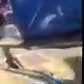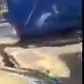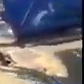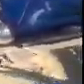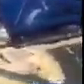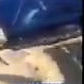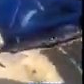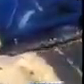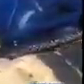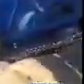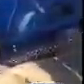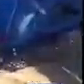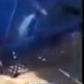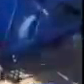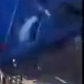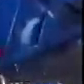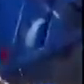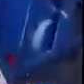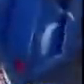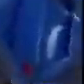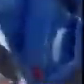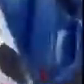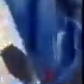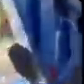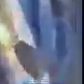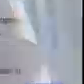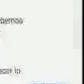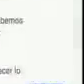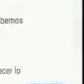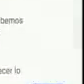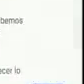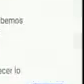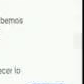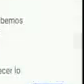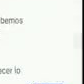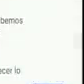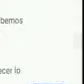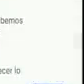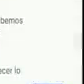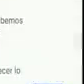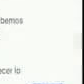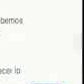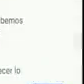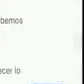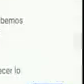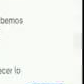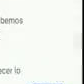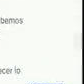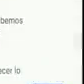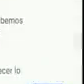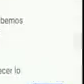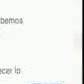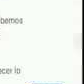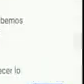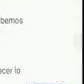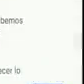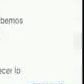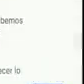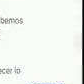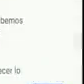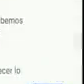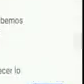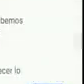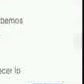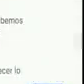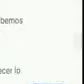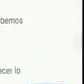con la captura de la alcaldesa de Soyapango en este operativo coordinado con la Policía Nacional Civil. La Fiscalía también en su cuenta de Twitter